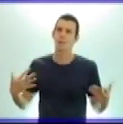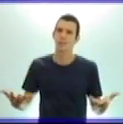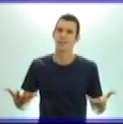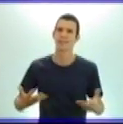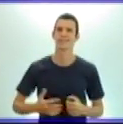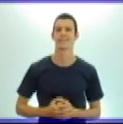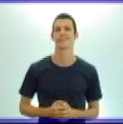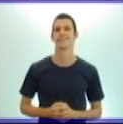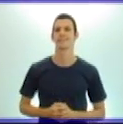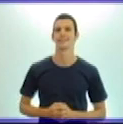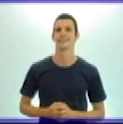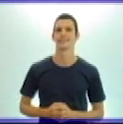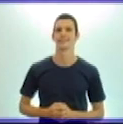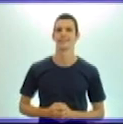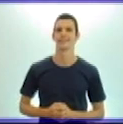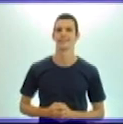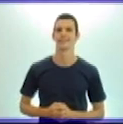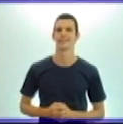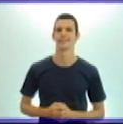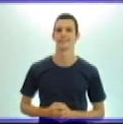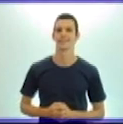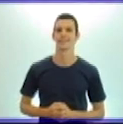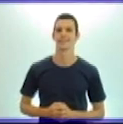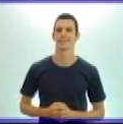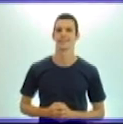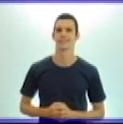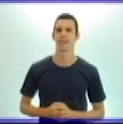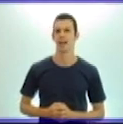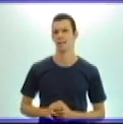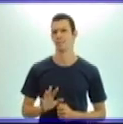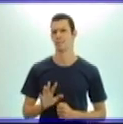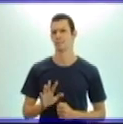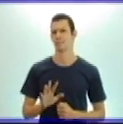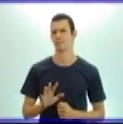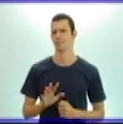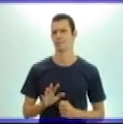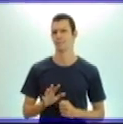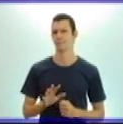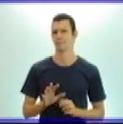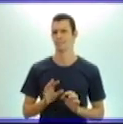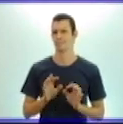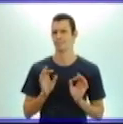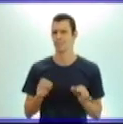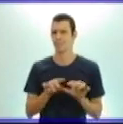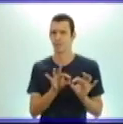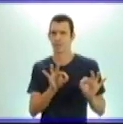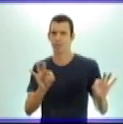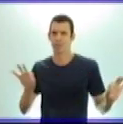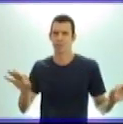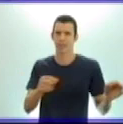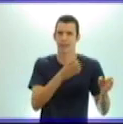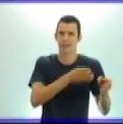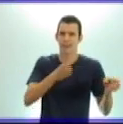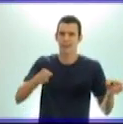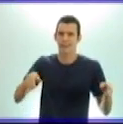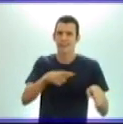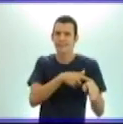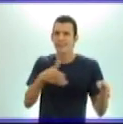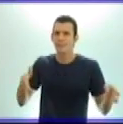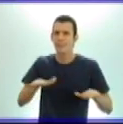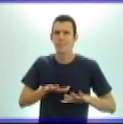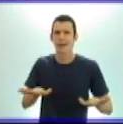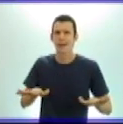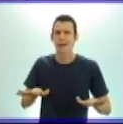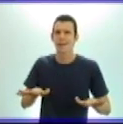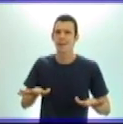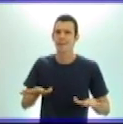Pero solamente ubicaremos los hechos en la línea del tiempo. ¿En qué otro lugar hay